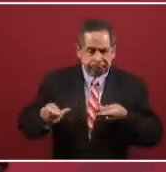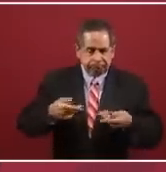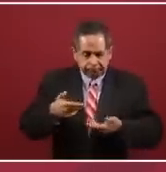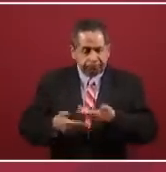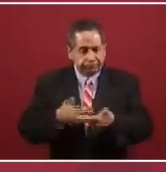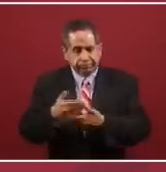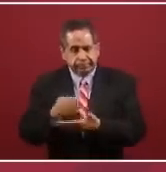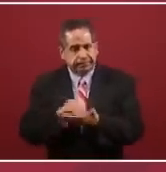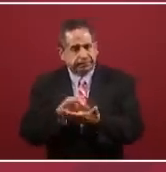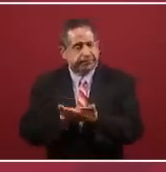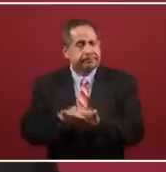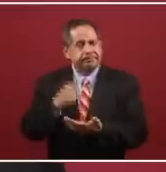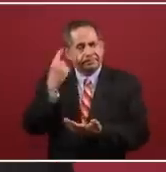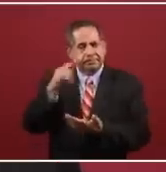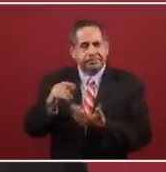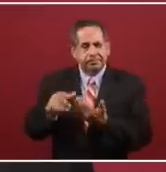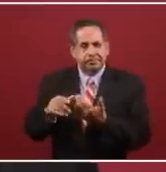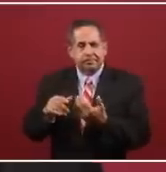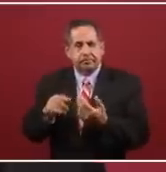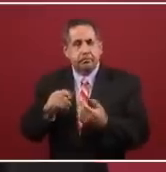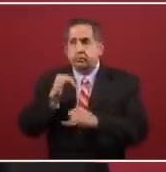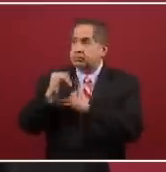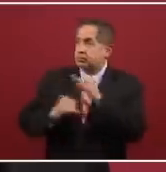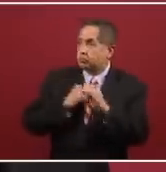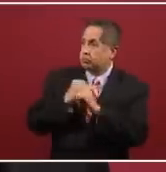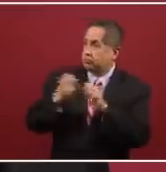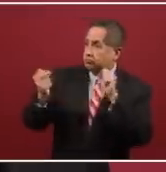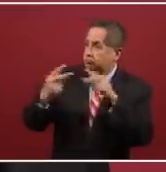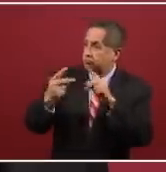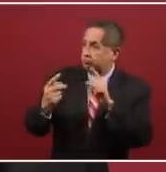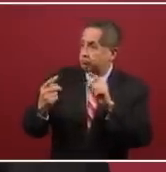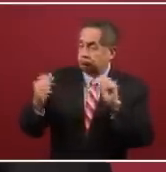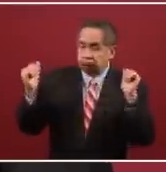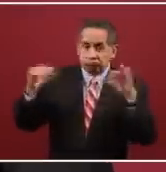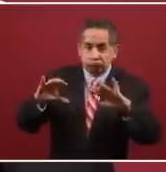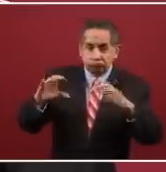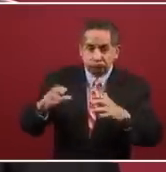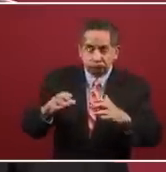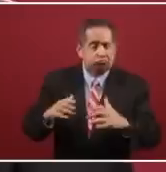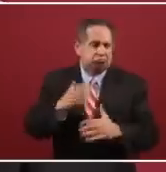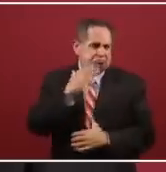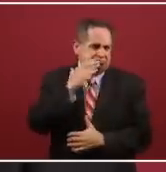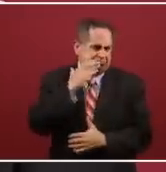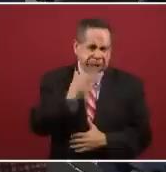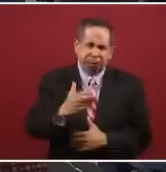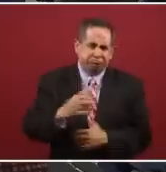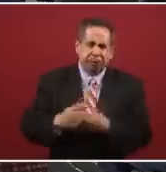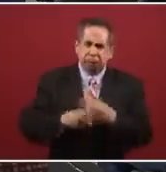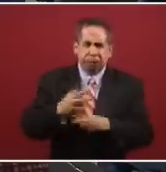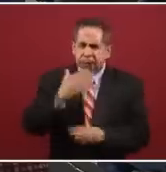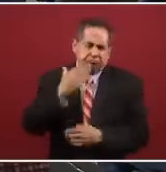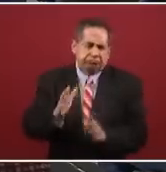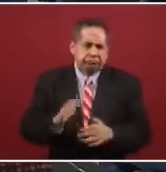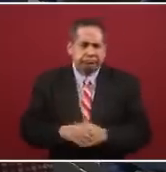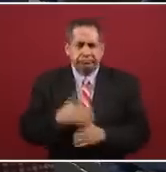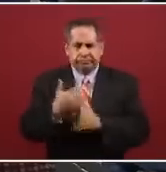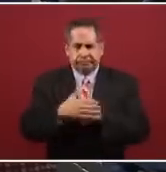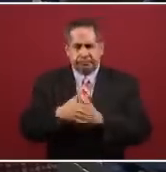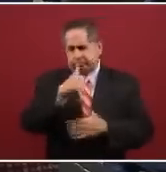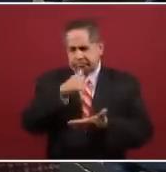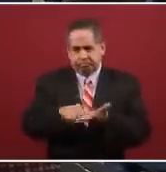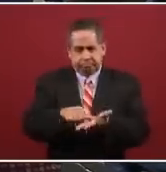para encuentros internacionales. Vamos bien y vamos a darles a conocer la